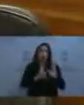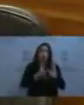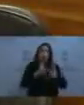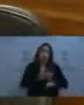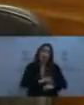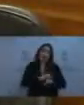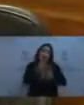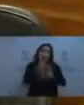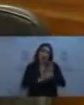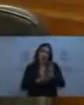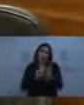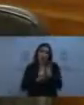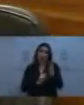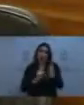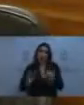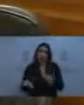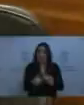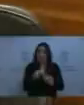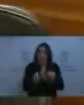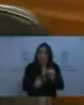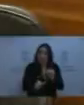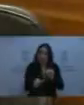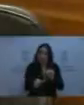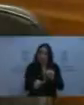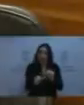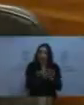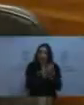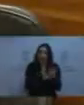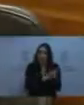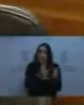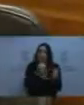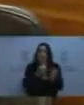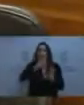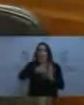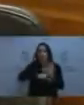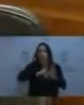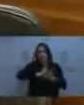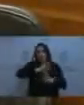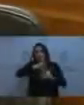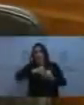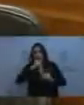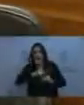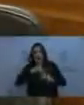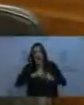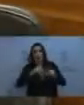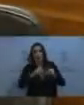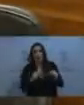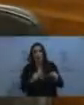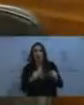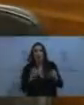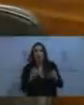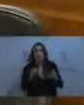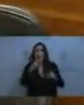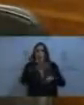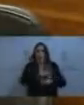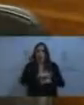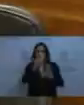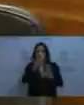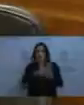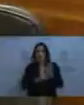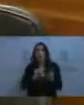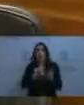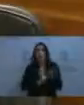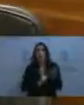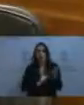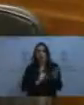de contratación, pues también dice que la normativa a aplicar, en este caso en el Principado, son esas instrucciones de contratación.